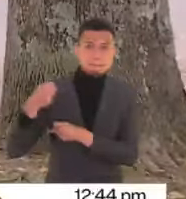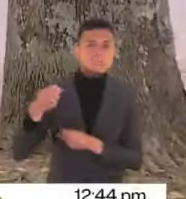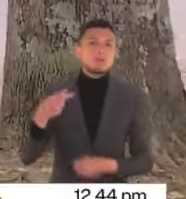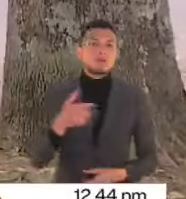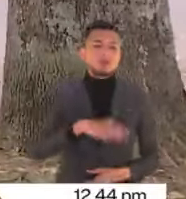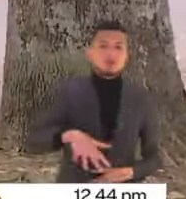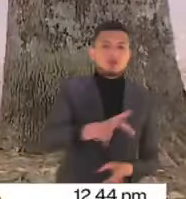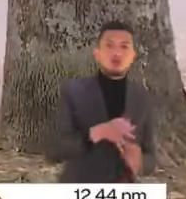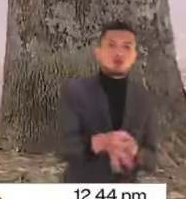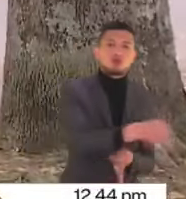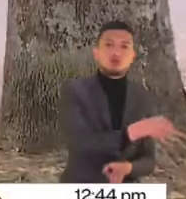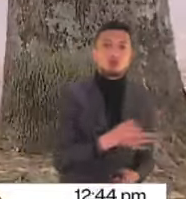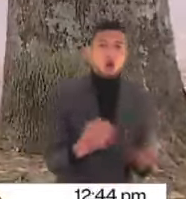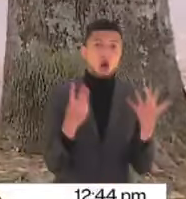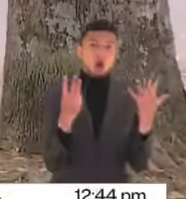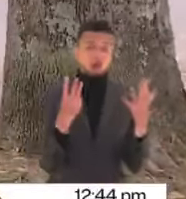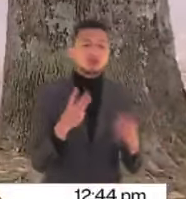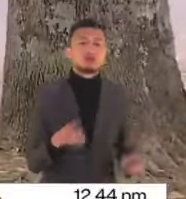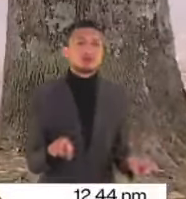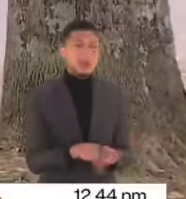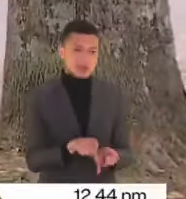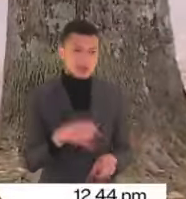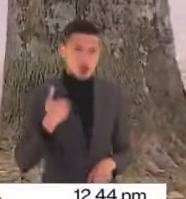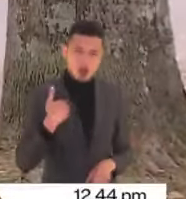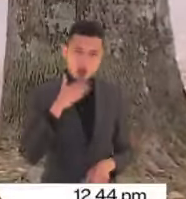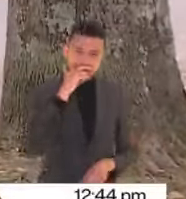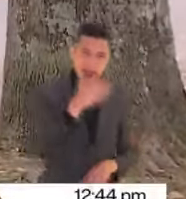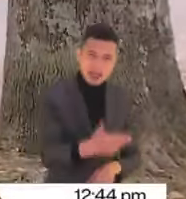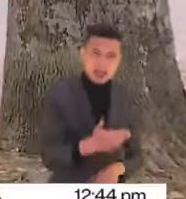municipios. Ese mismo número de jovencitos, niños, niñas y adolescentes que habrían sido reclutados por los grupos armados ilegales en esta región. Por supuesto, las